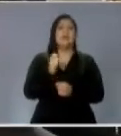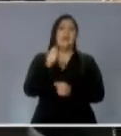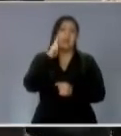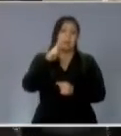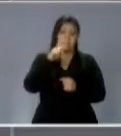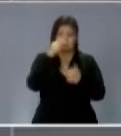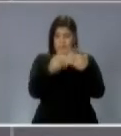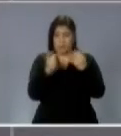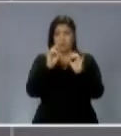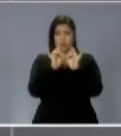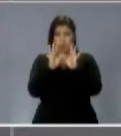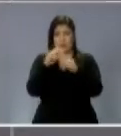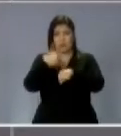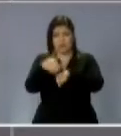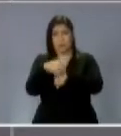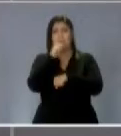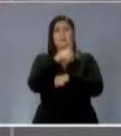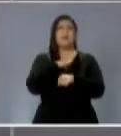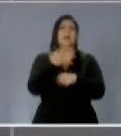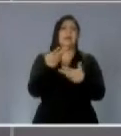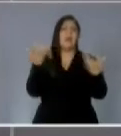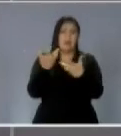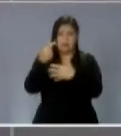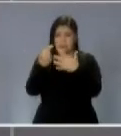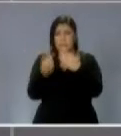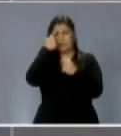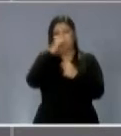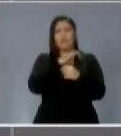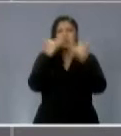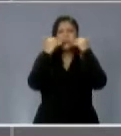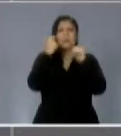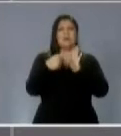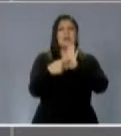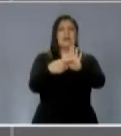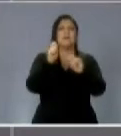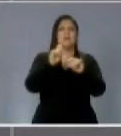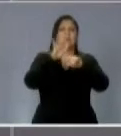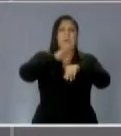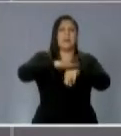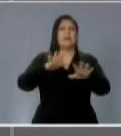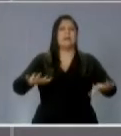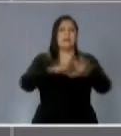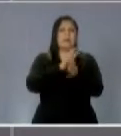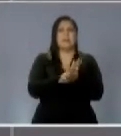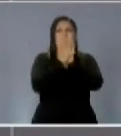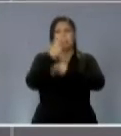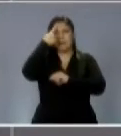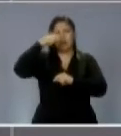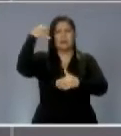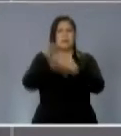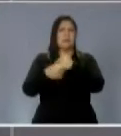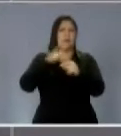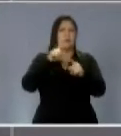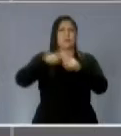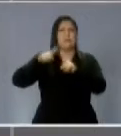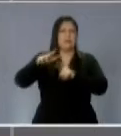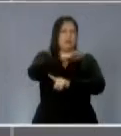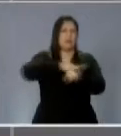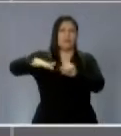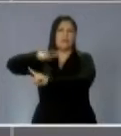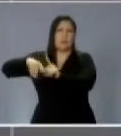50 años. Nuevos empleos formales que crecen a un ritmo de 800,000 por año, con lo que estamos a punto de lograr 4,000,000